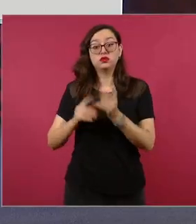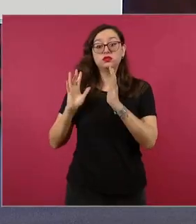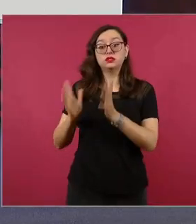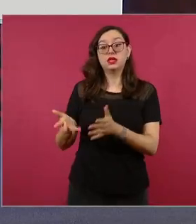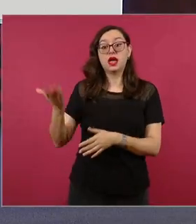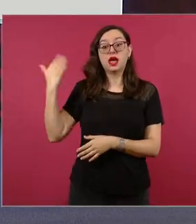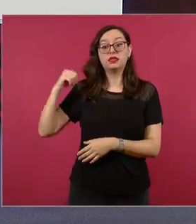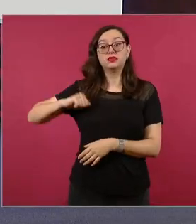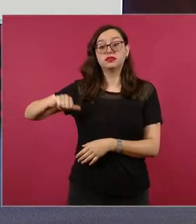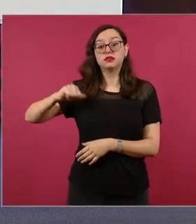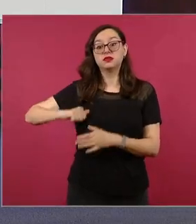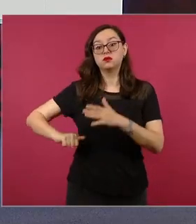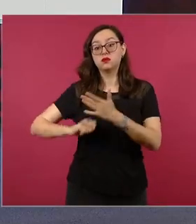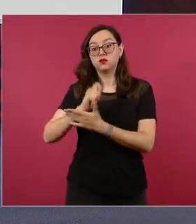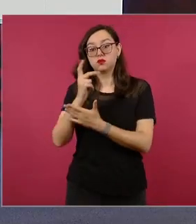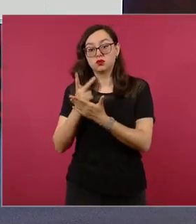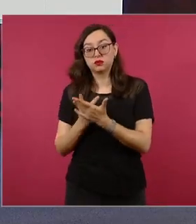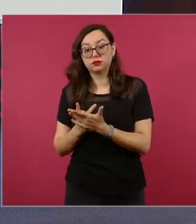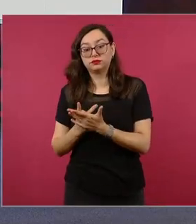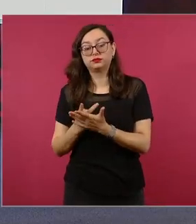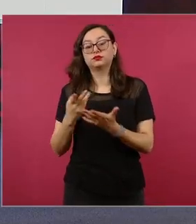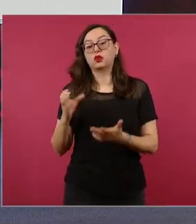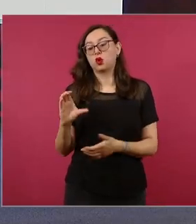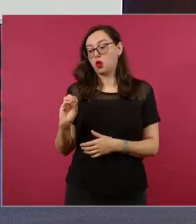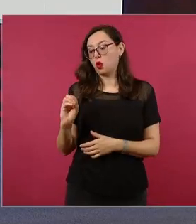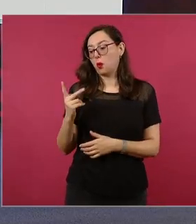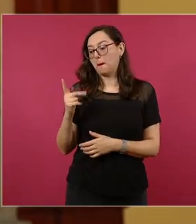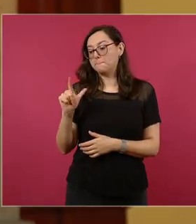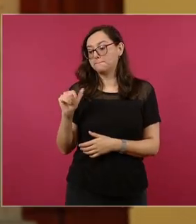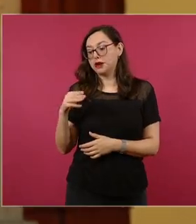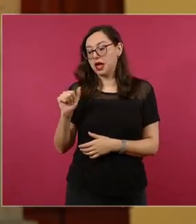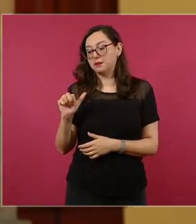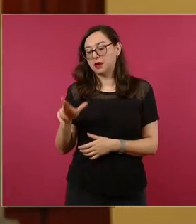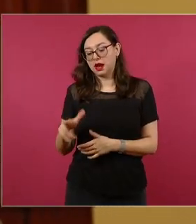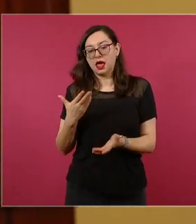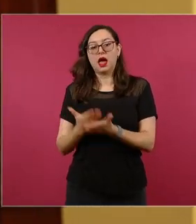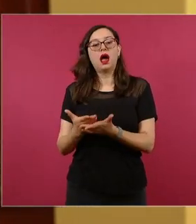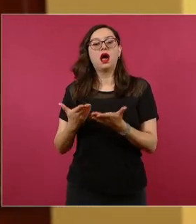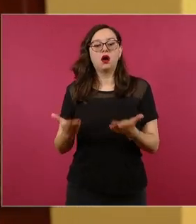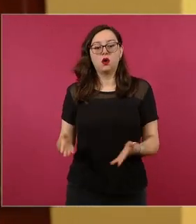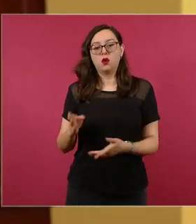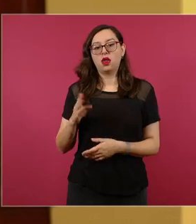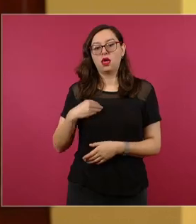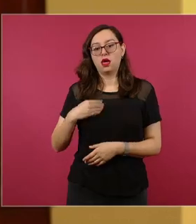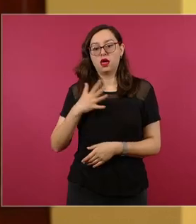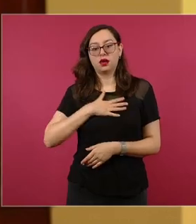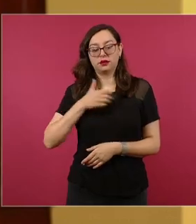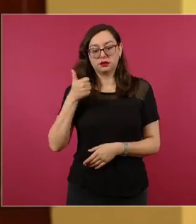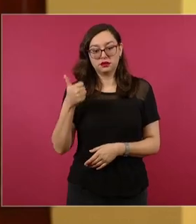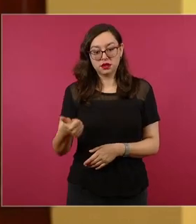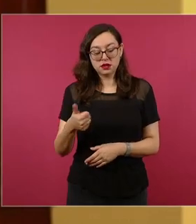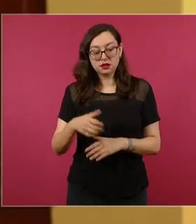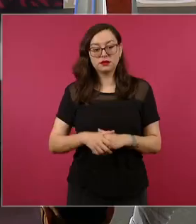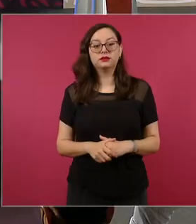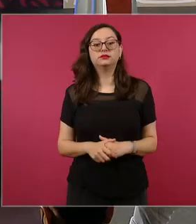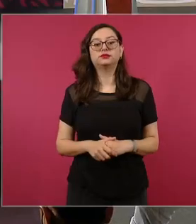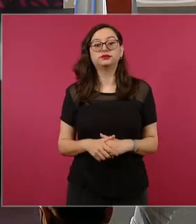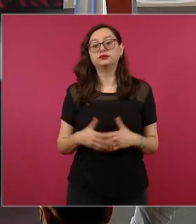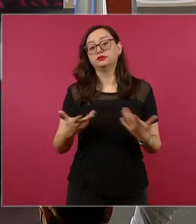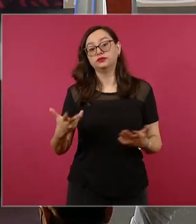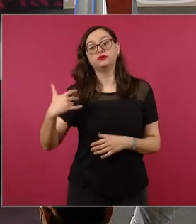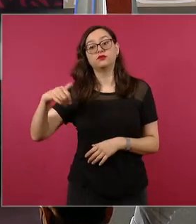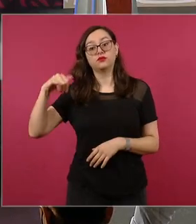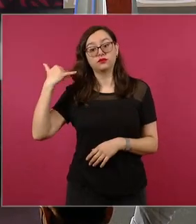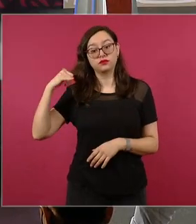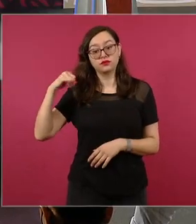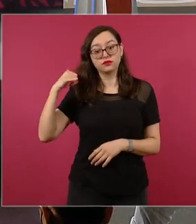Son unidades médicas rurales vinculadas a un hospital rural, como es el caso de Oxcuzcab, aquí en Yucatán, en donde